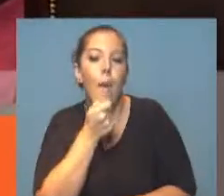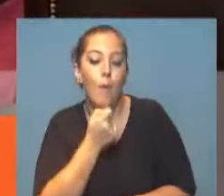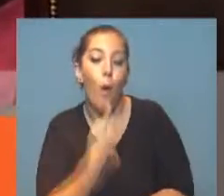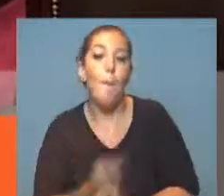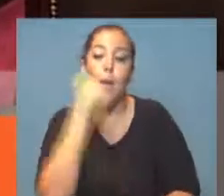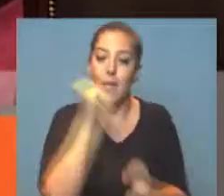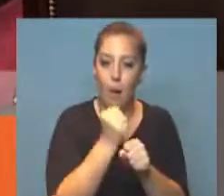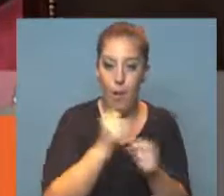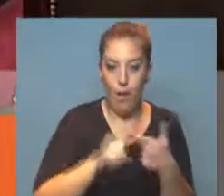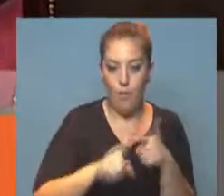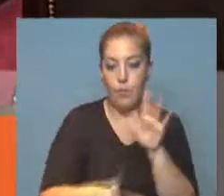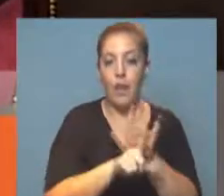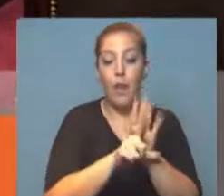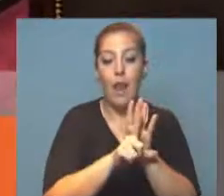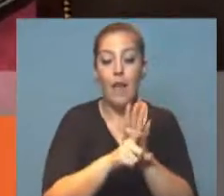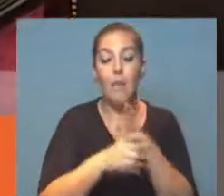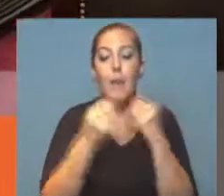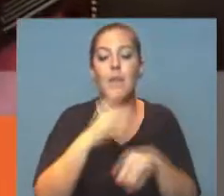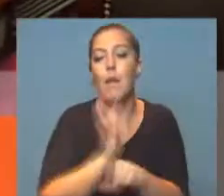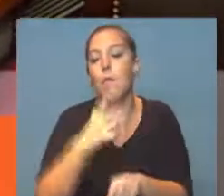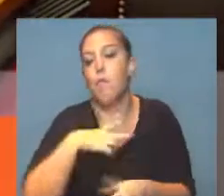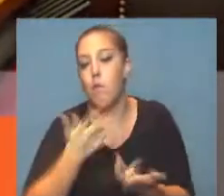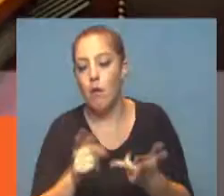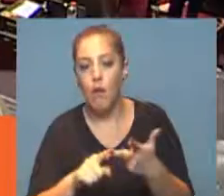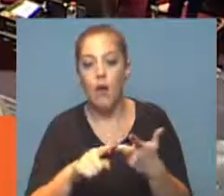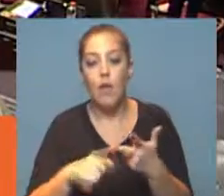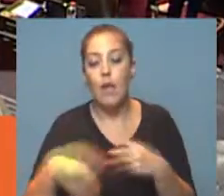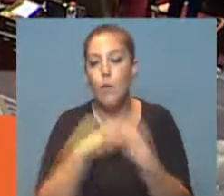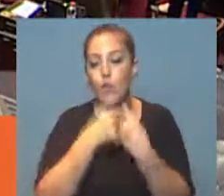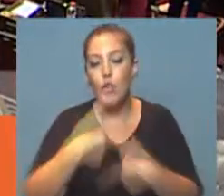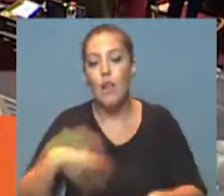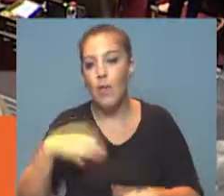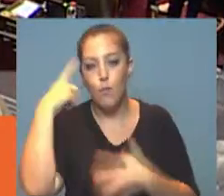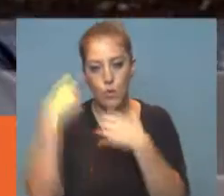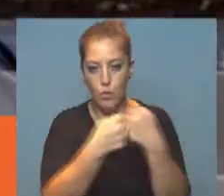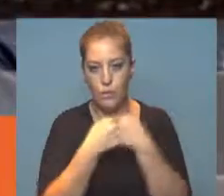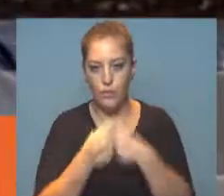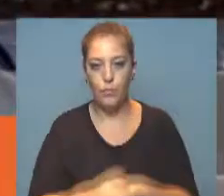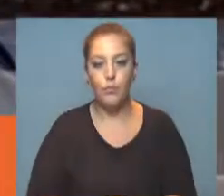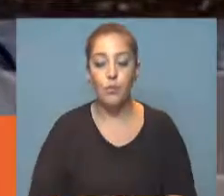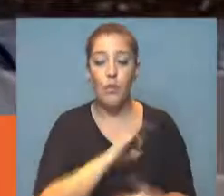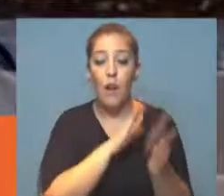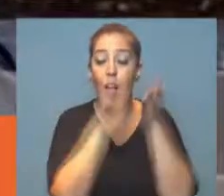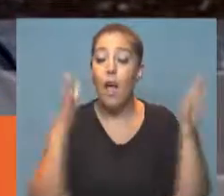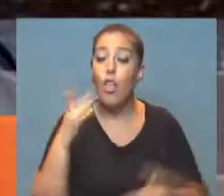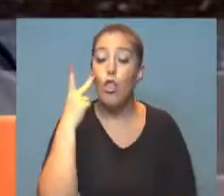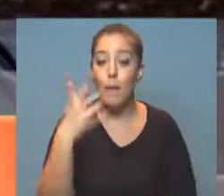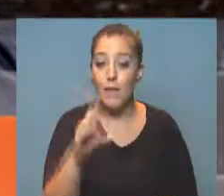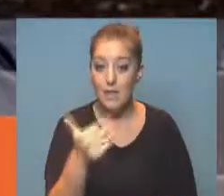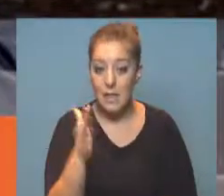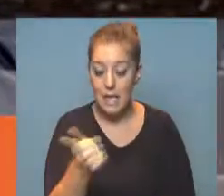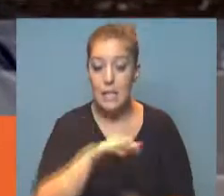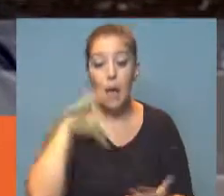empleo ley de emprendurismo y tantas cosas que todavía tenemos que sacar en consensos durante el año 2016 se